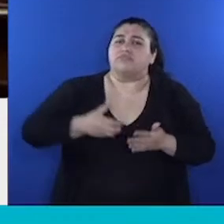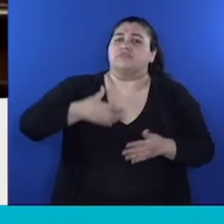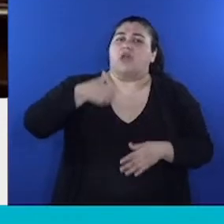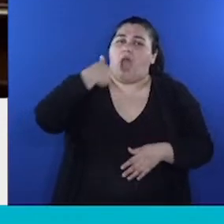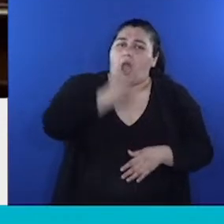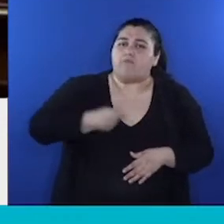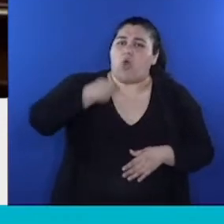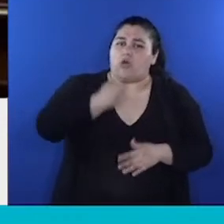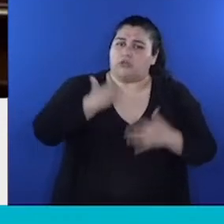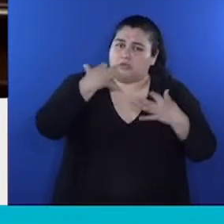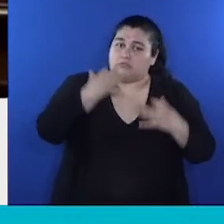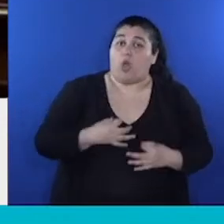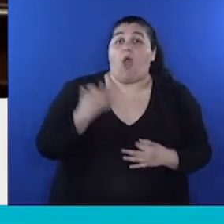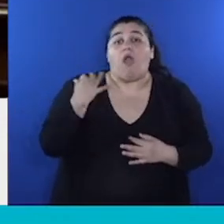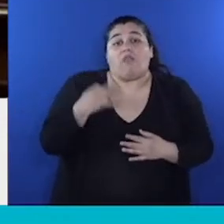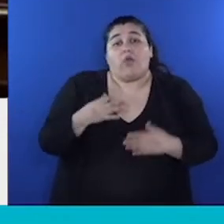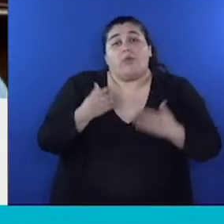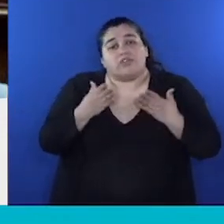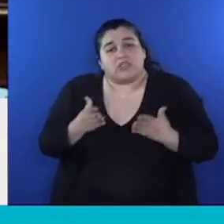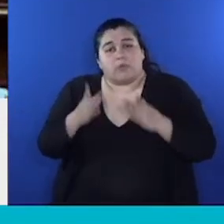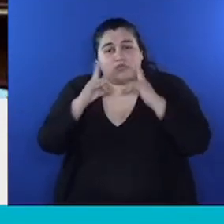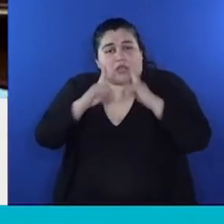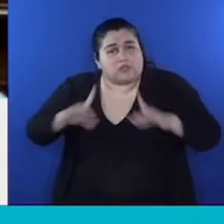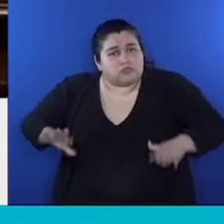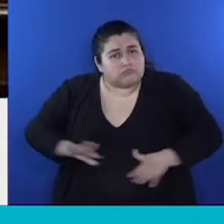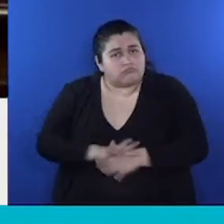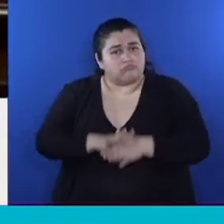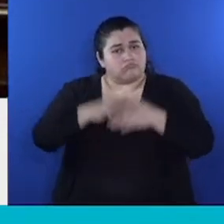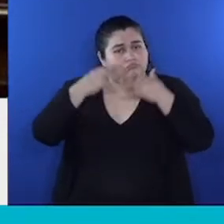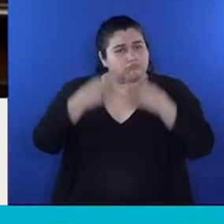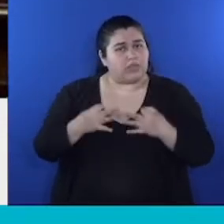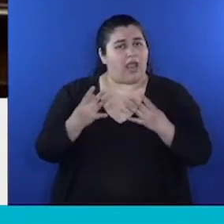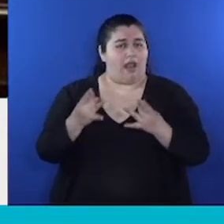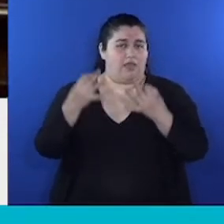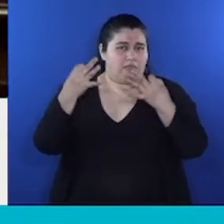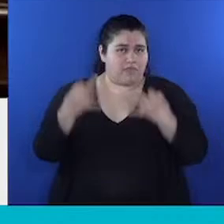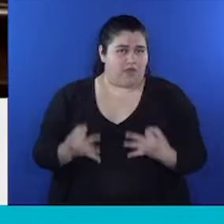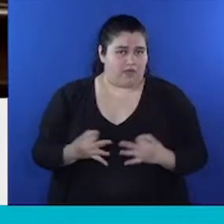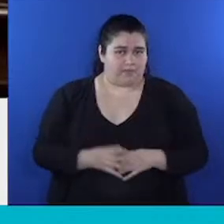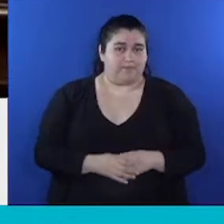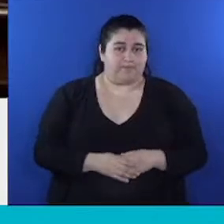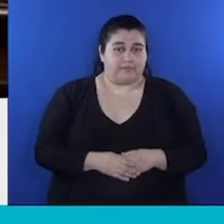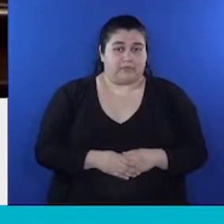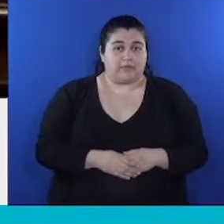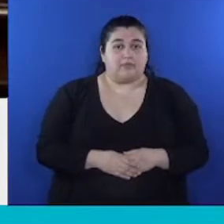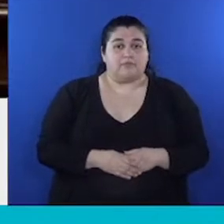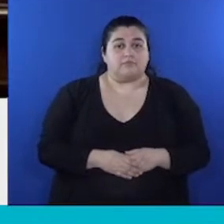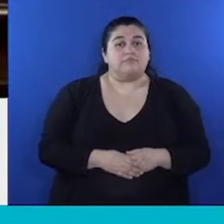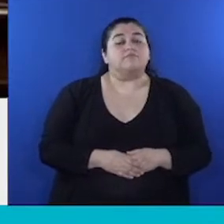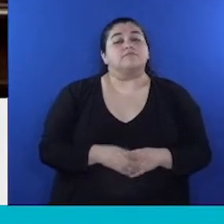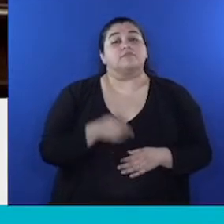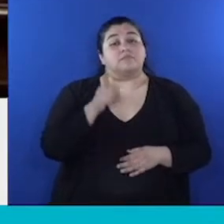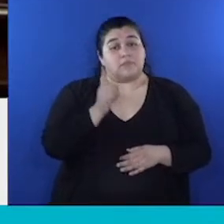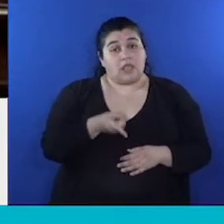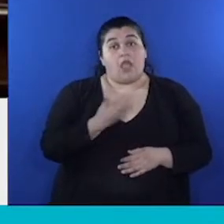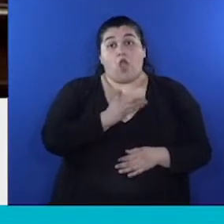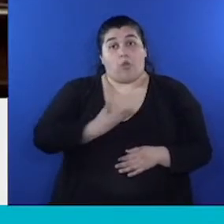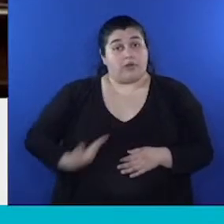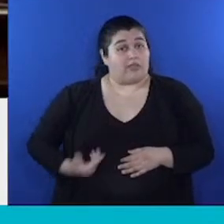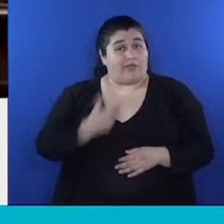la obra social, deben recibir los servicios como contraprestación. Hay emergencia en IOMA, señor presidente, aunque el gobernador no la quiera